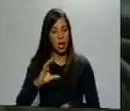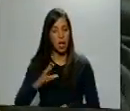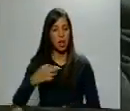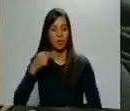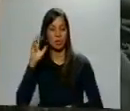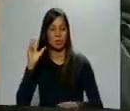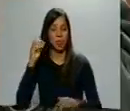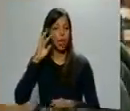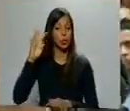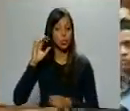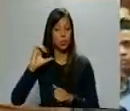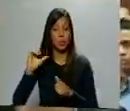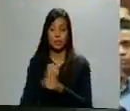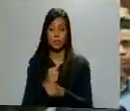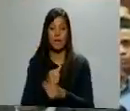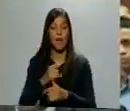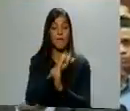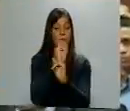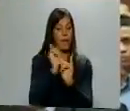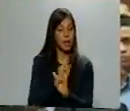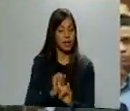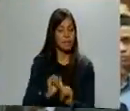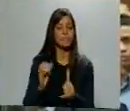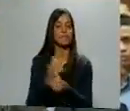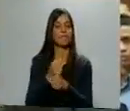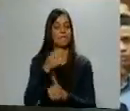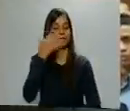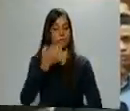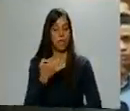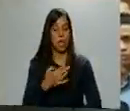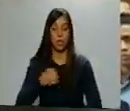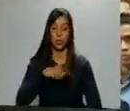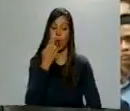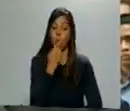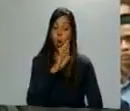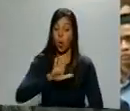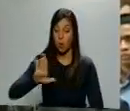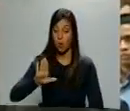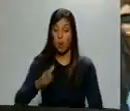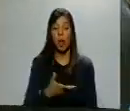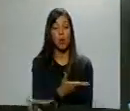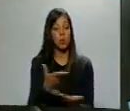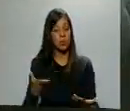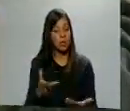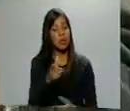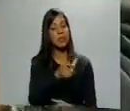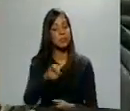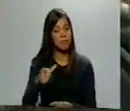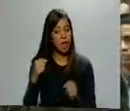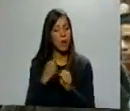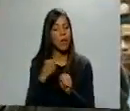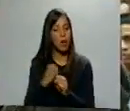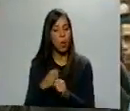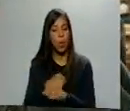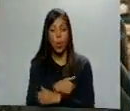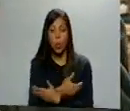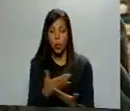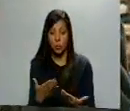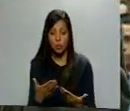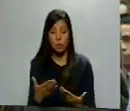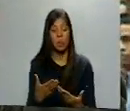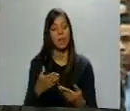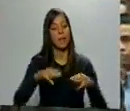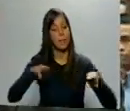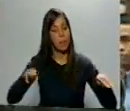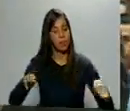realidad el sueño de la suprema felicidad. Es nuestro compromiso, que sepan ustedes trabajadoras, sepan ustedes trabajadoras de la Alcaldía